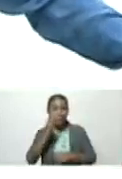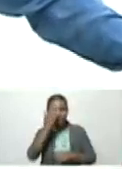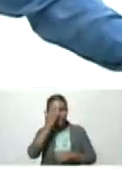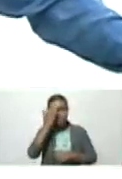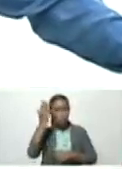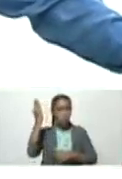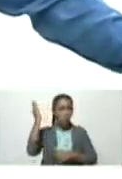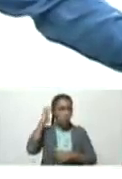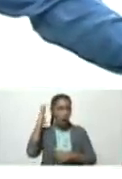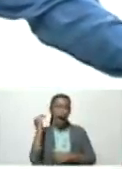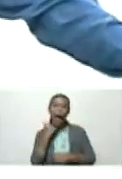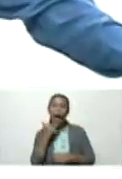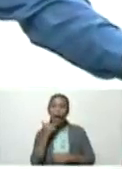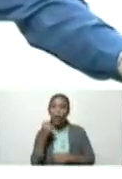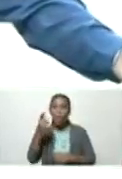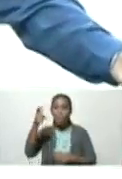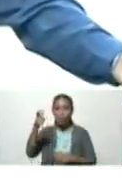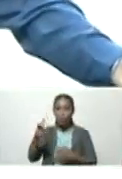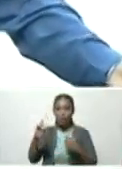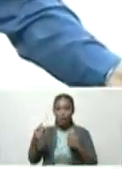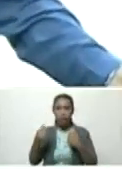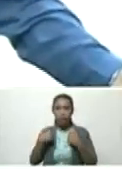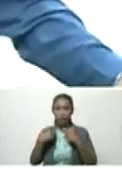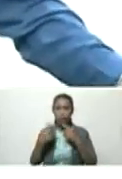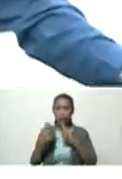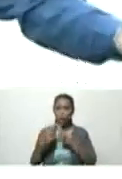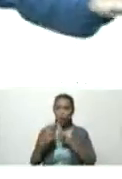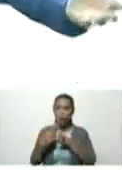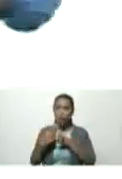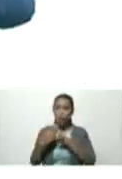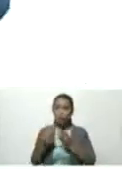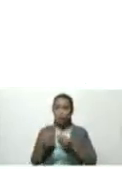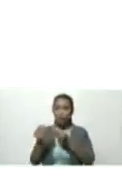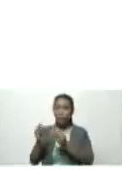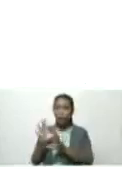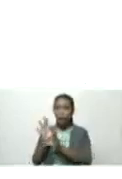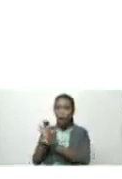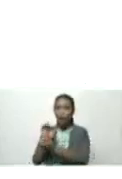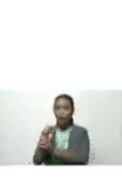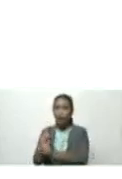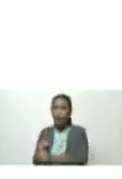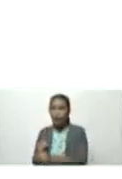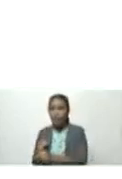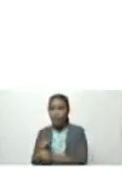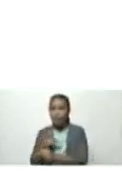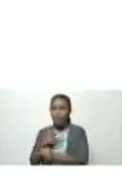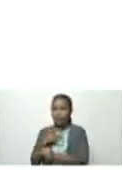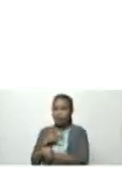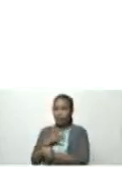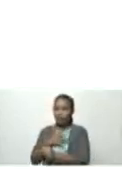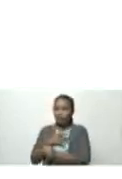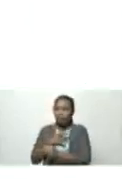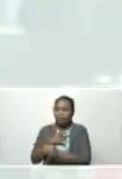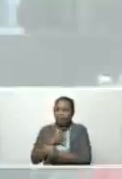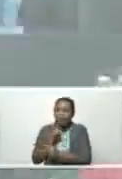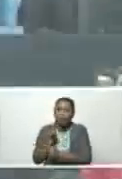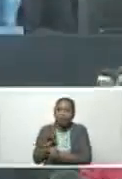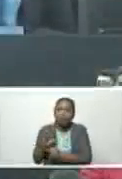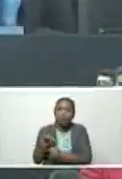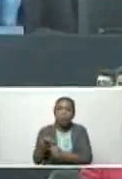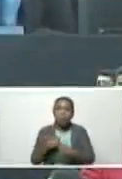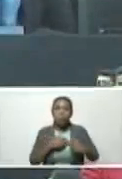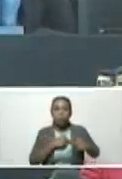alguien que uno ha conocido y que le ha dado toda la confianza, uno siente un dolor aquí en el